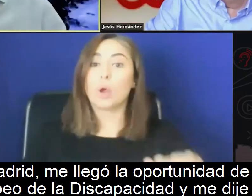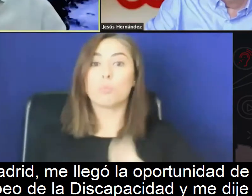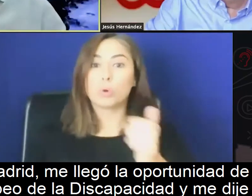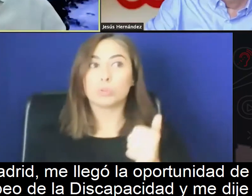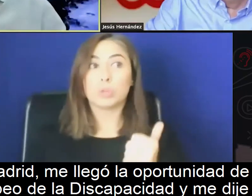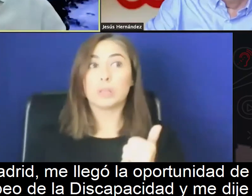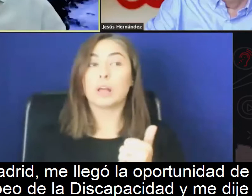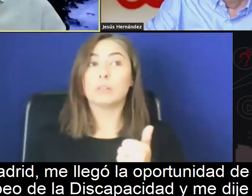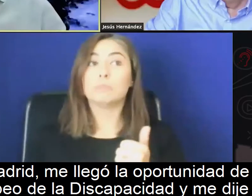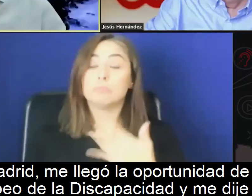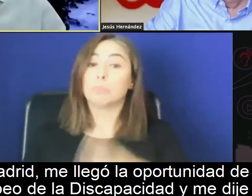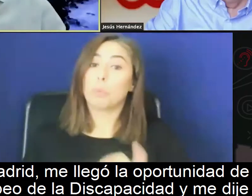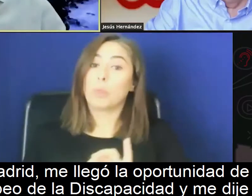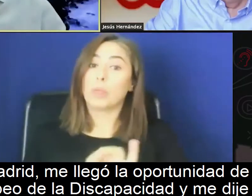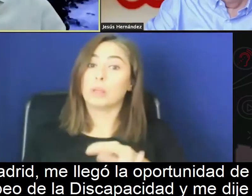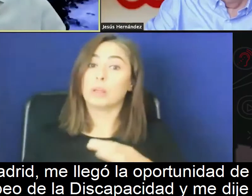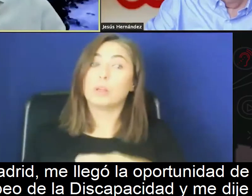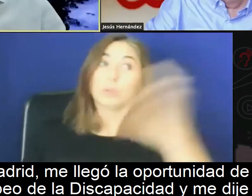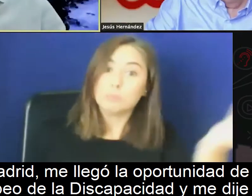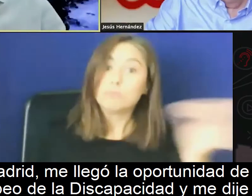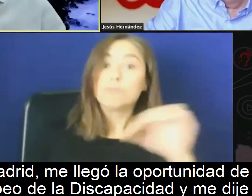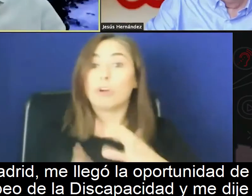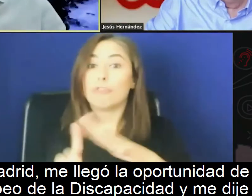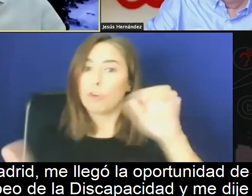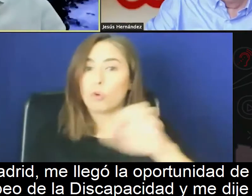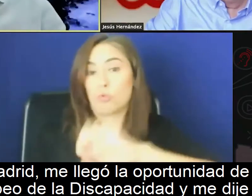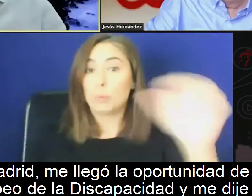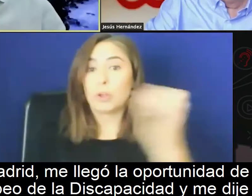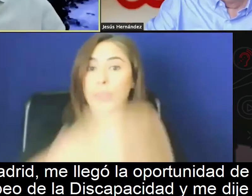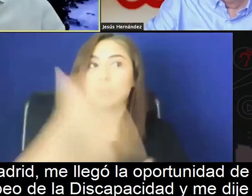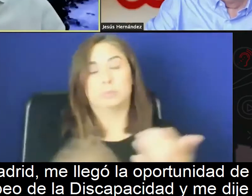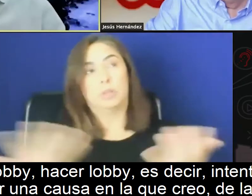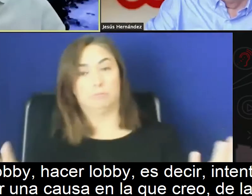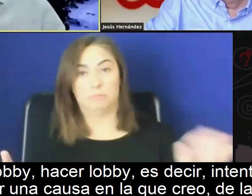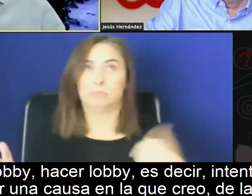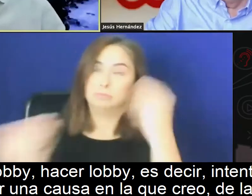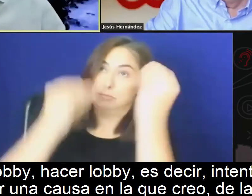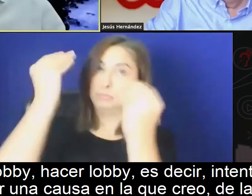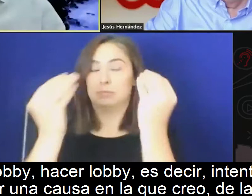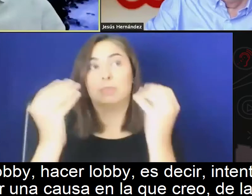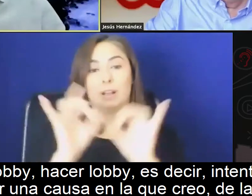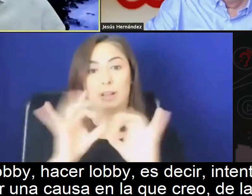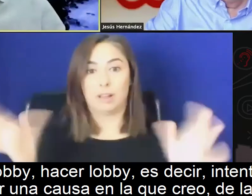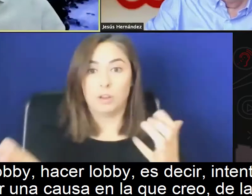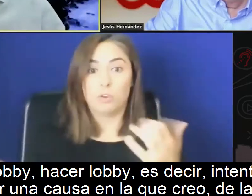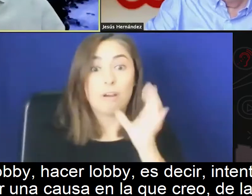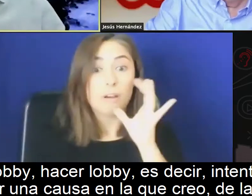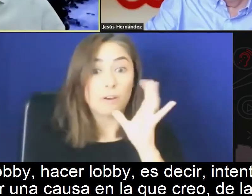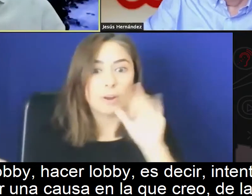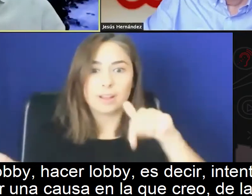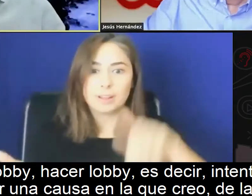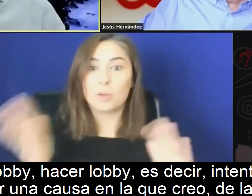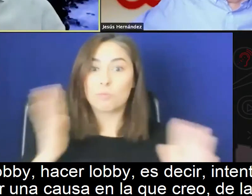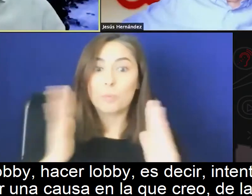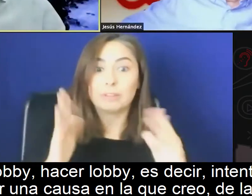postular al Foro Europeo de la Discapacidad y claro, me dije, oye, pues si estamos haciendo